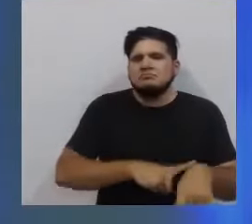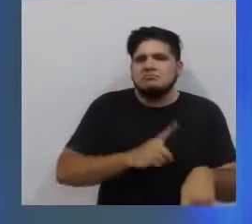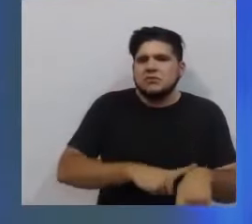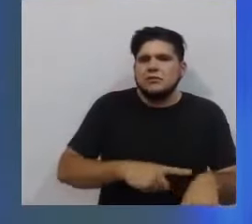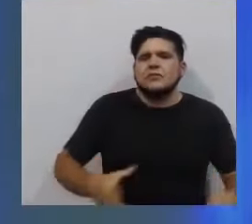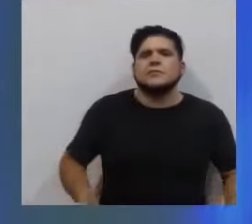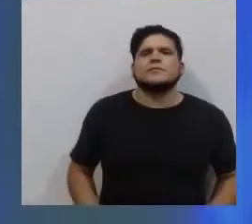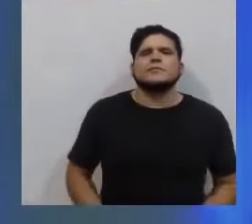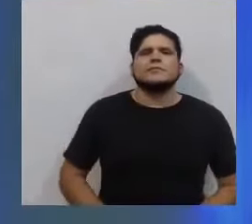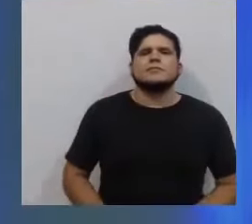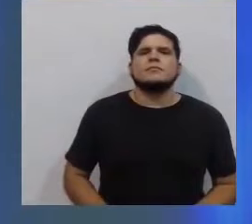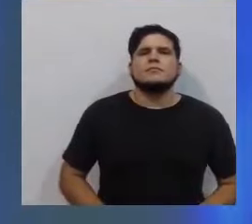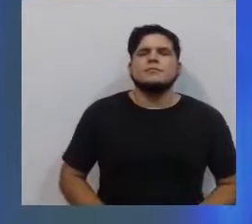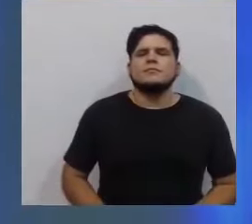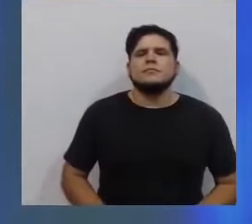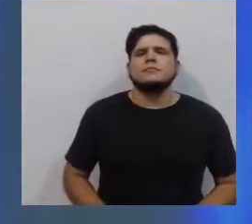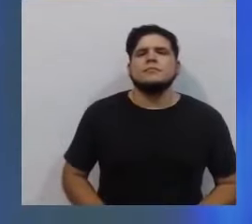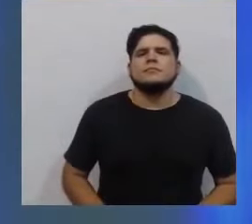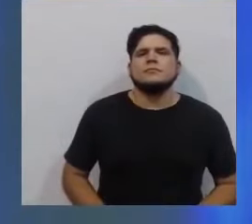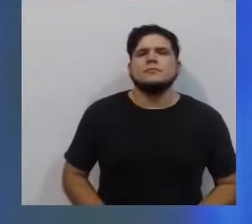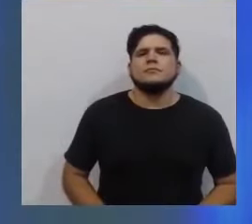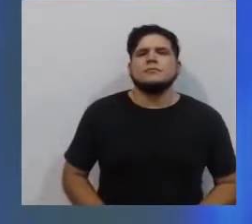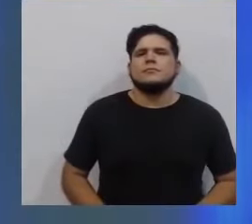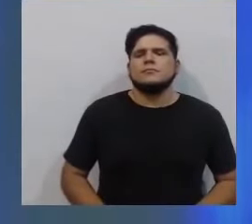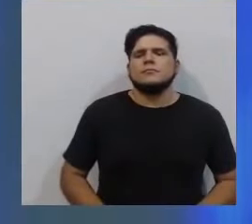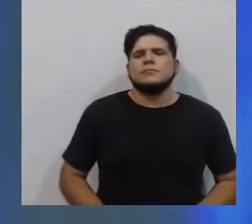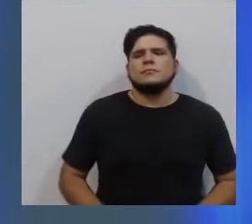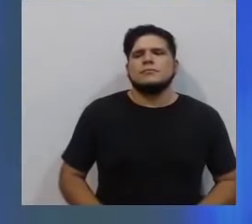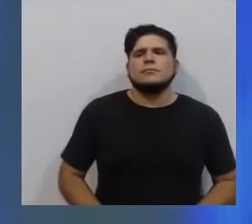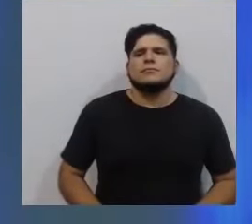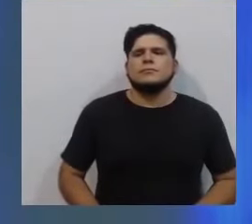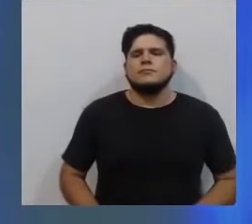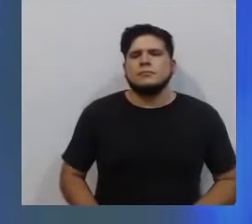bendiciones bendiciones bendiciones 24 horas pregunta qué haría usted